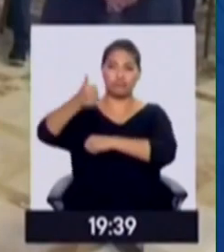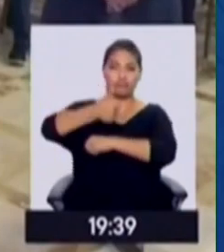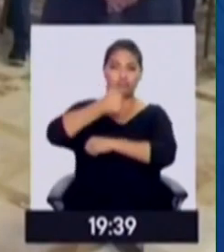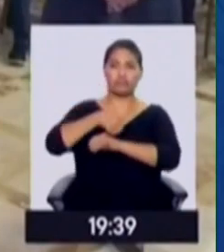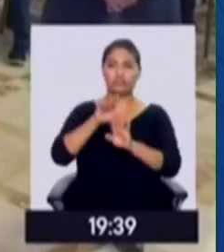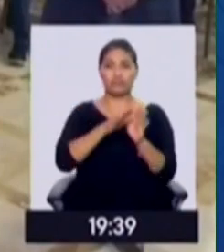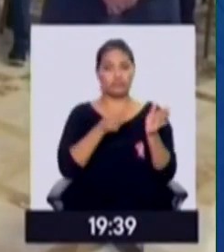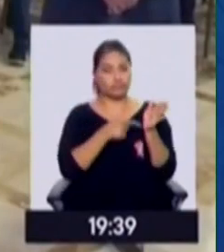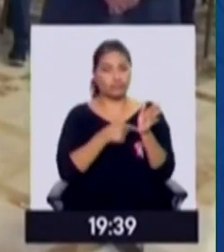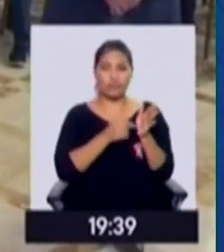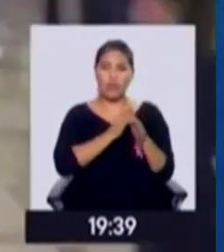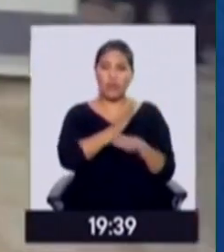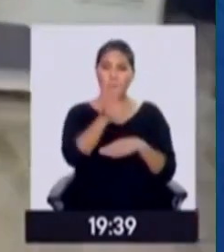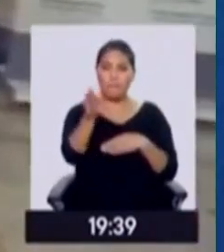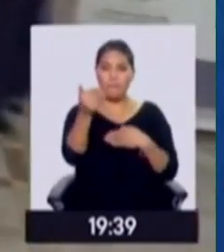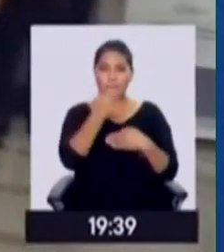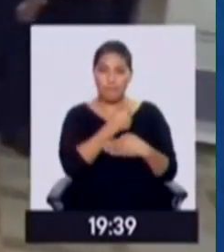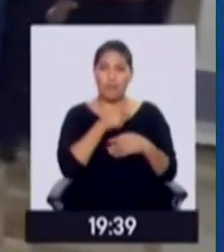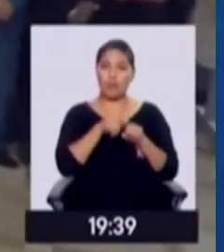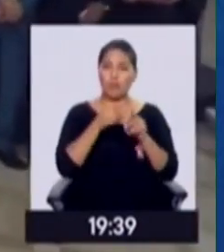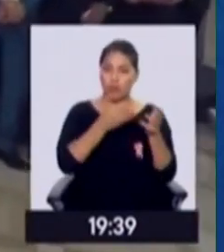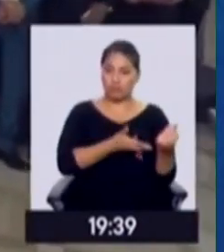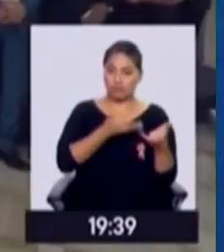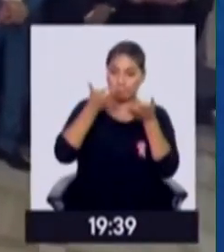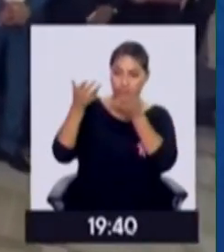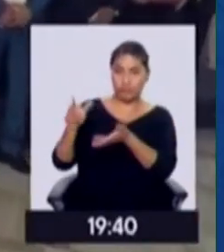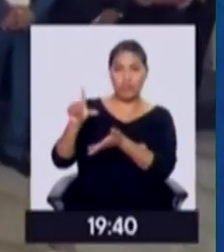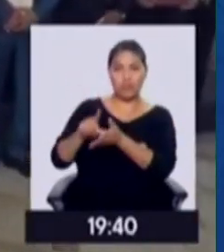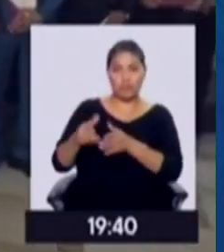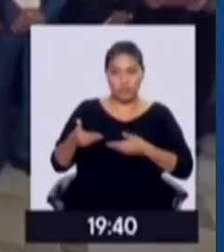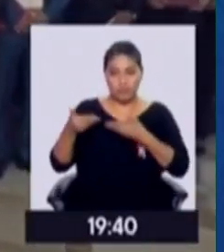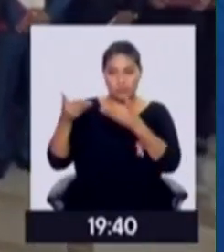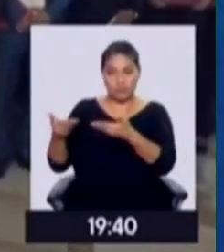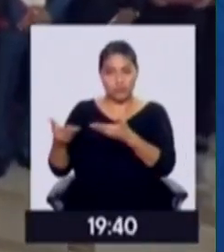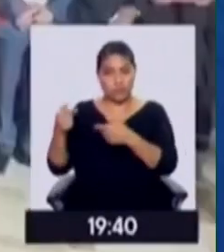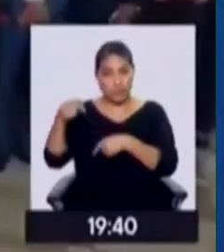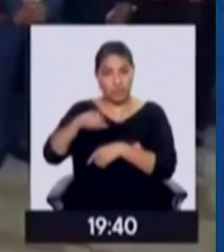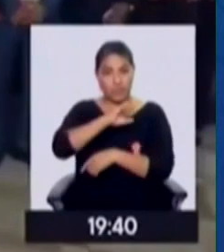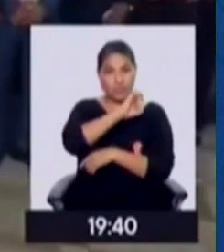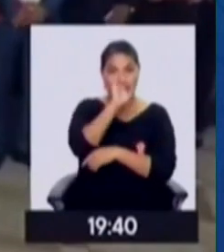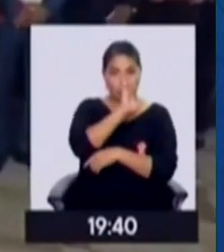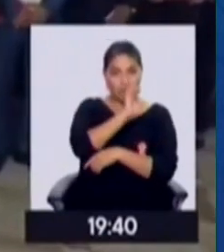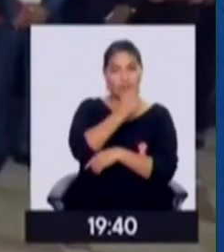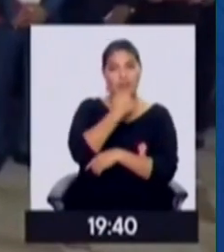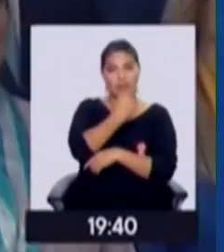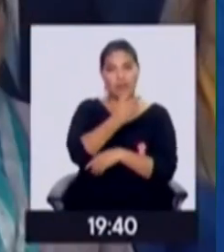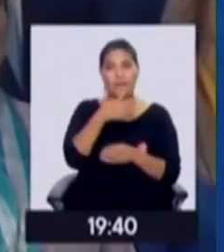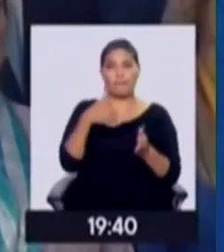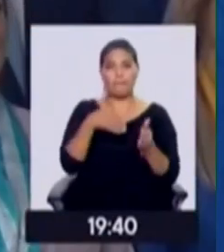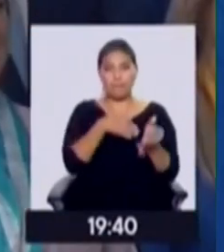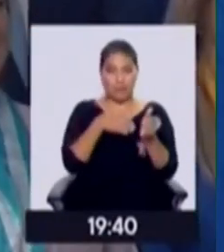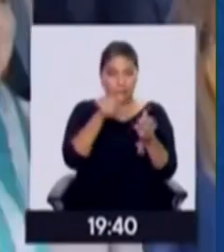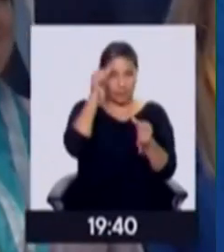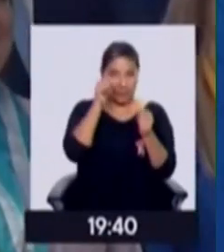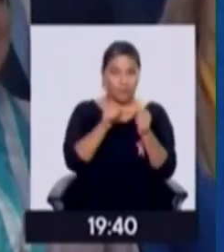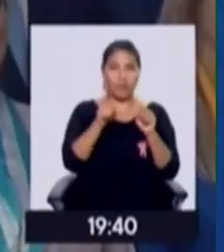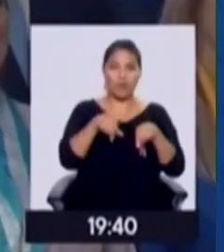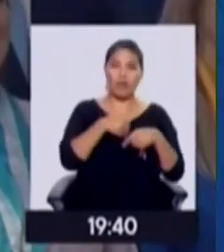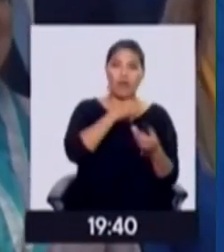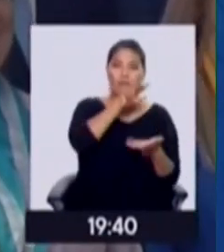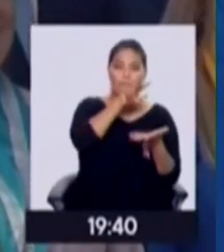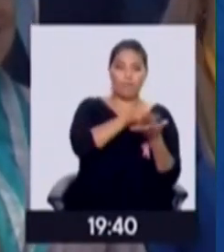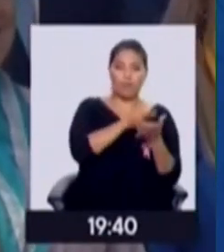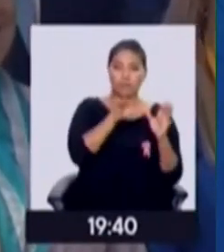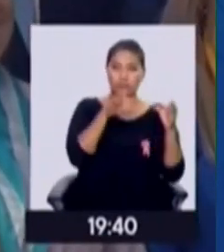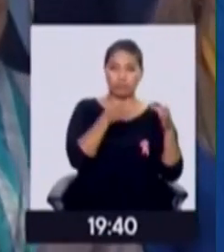pensado en el derecho y en el estricto cumplimiento de los contratos. Más allá de que Rutas de Lima se porte